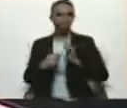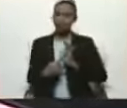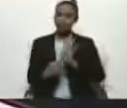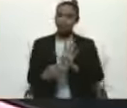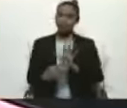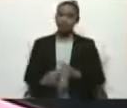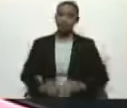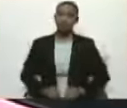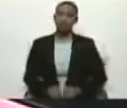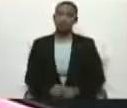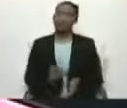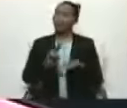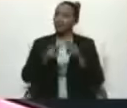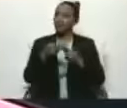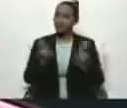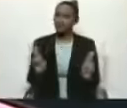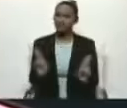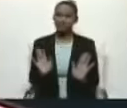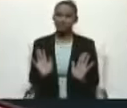En paz.